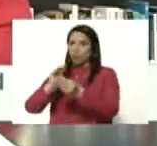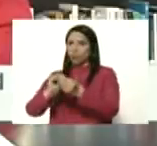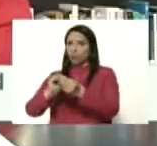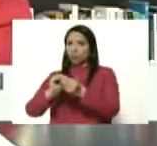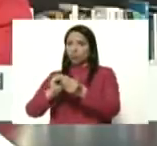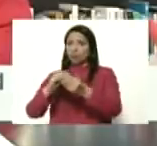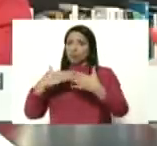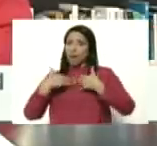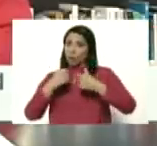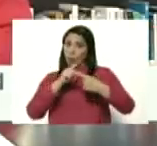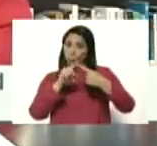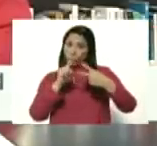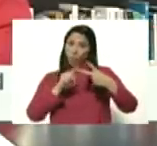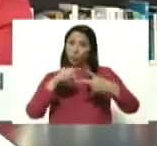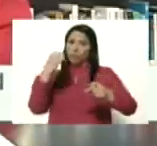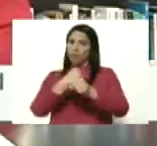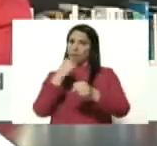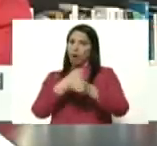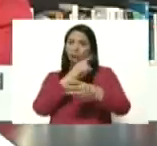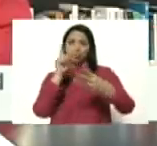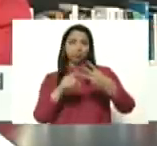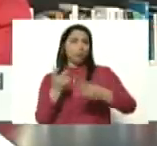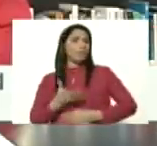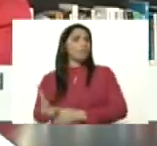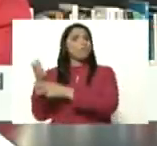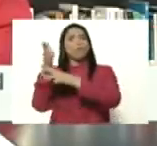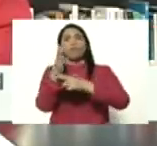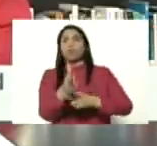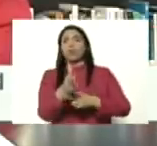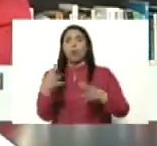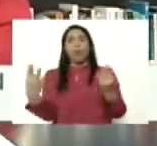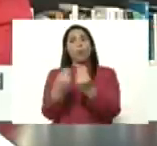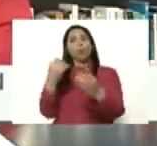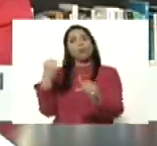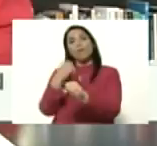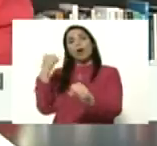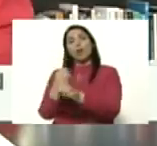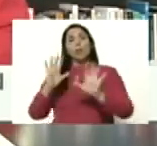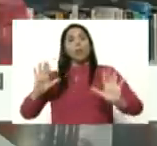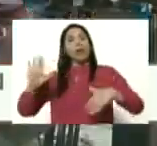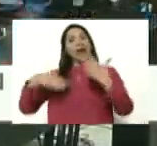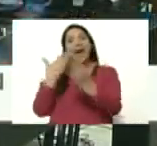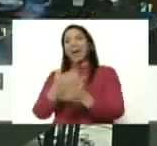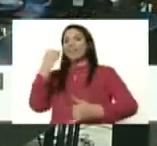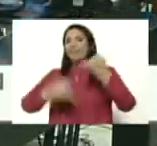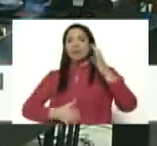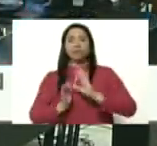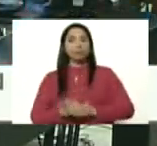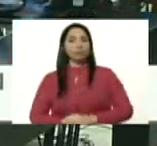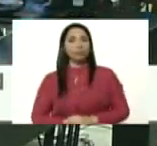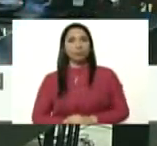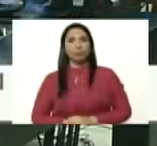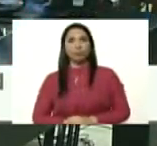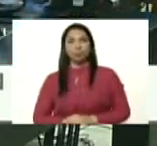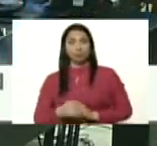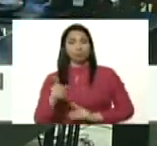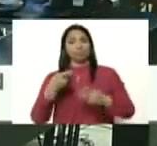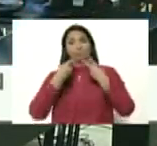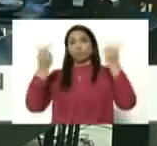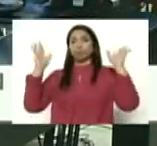salud, trabajo y fusil, con la clase obrera hasta el fin. Esa es la